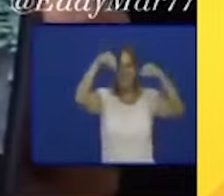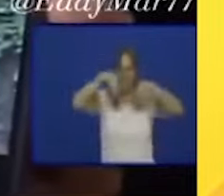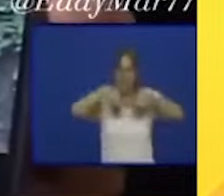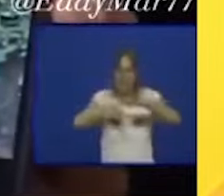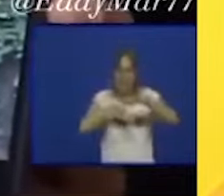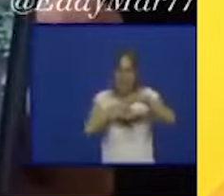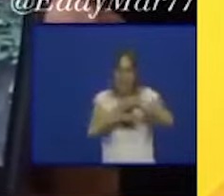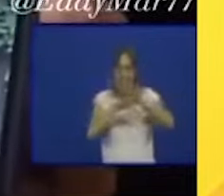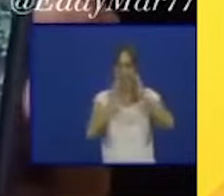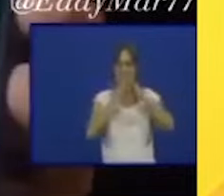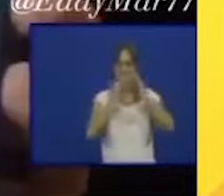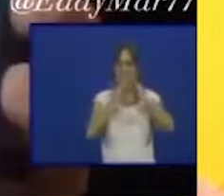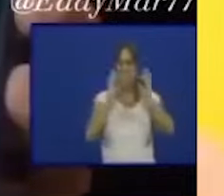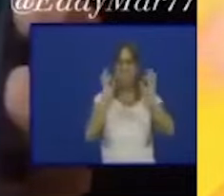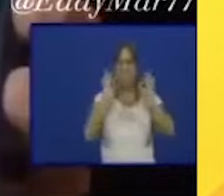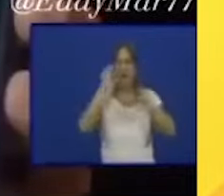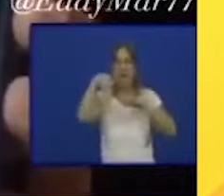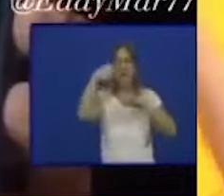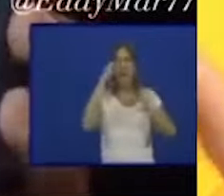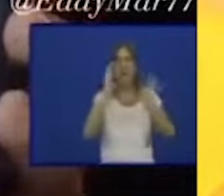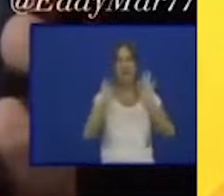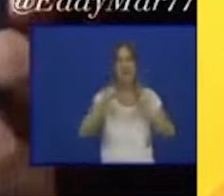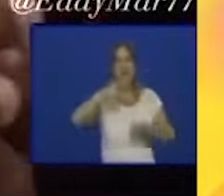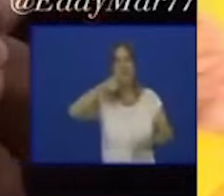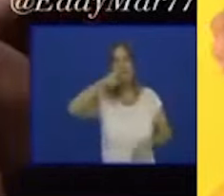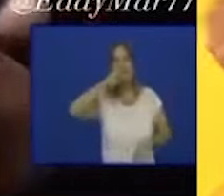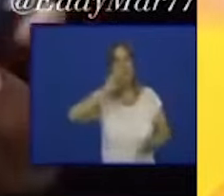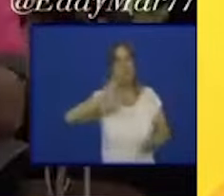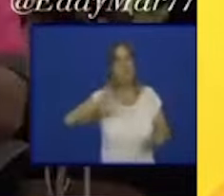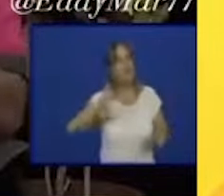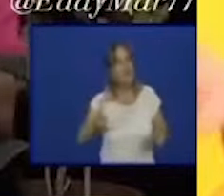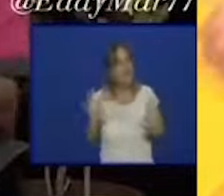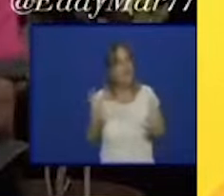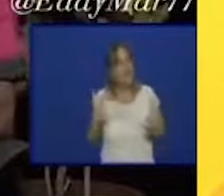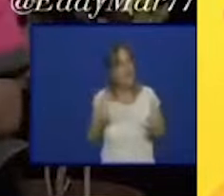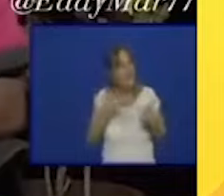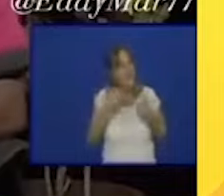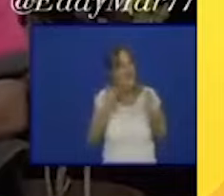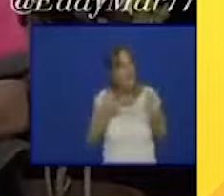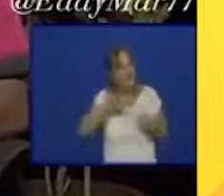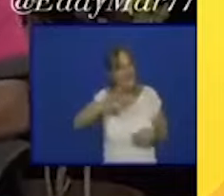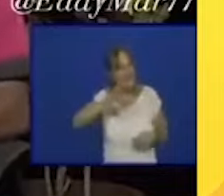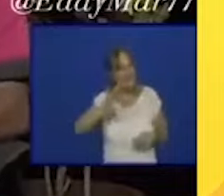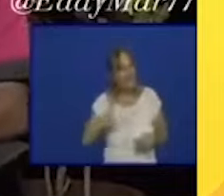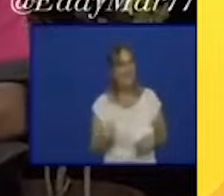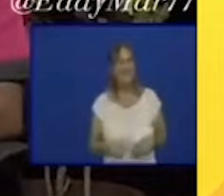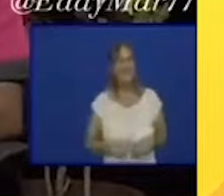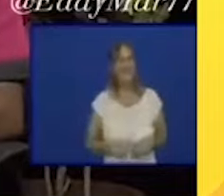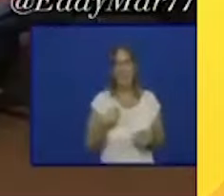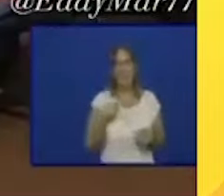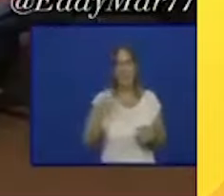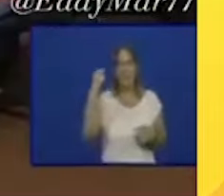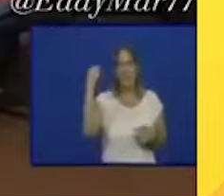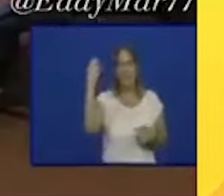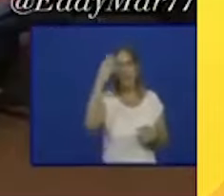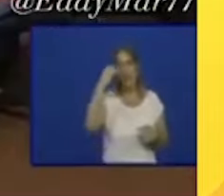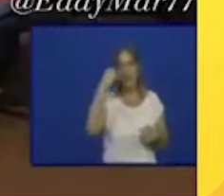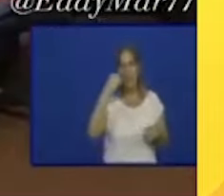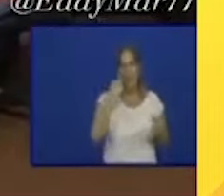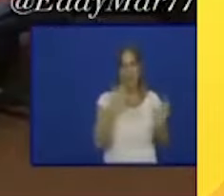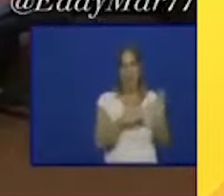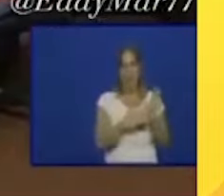tal que hasta un pedazo de pollo podrido colgando en una tendedera, la gente está dispuesta a